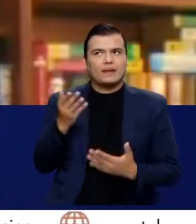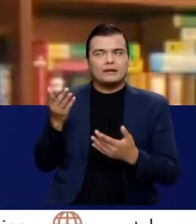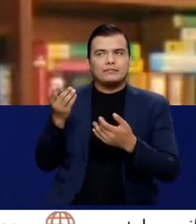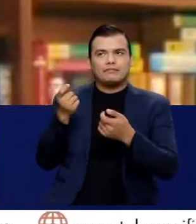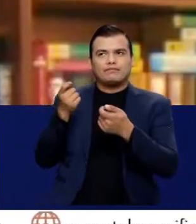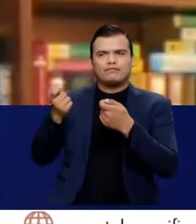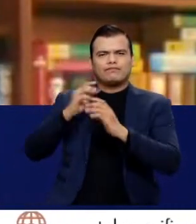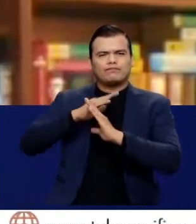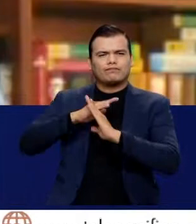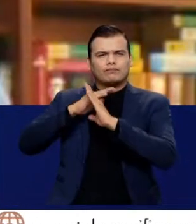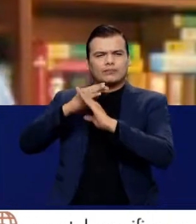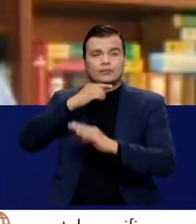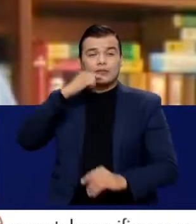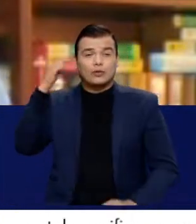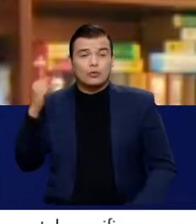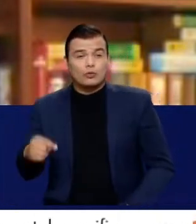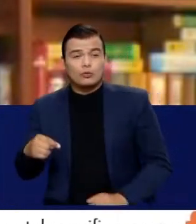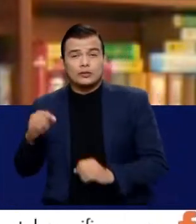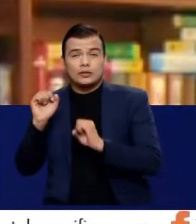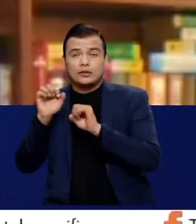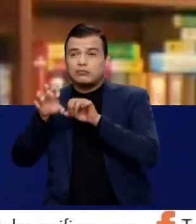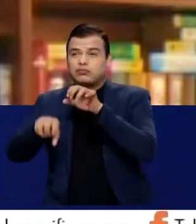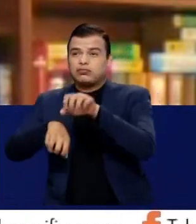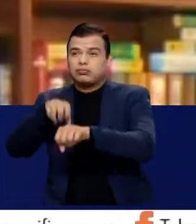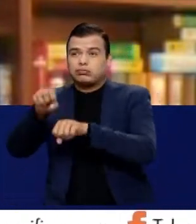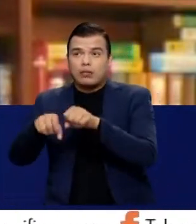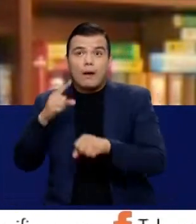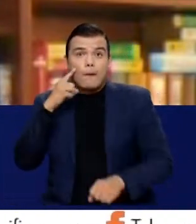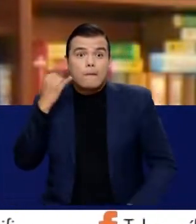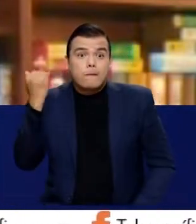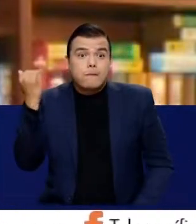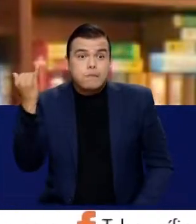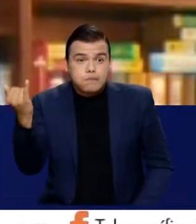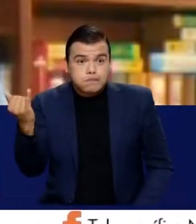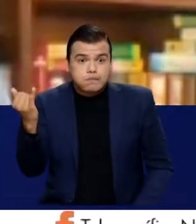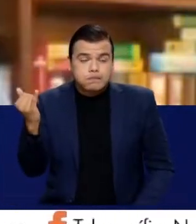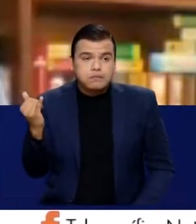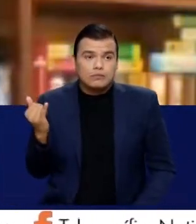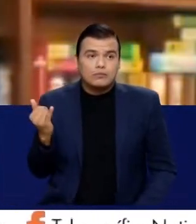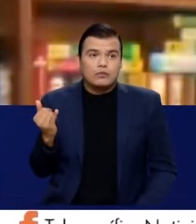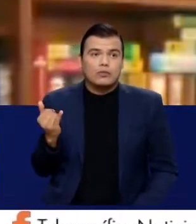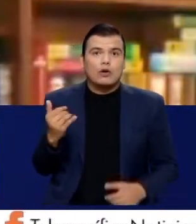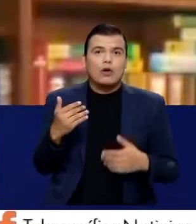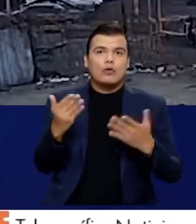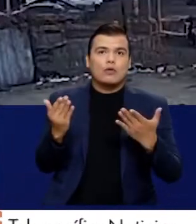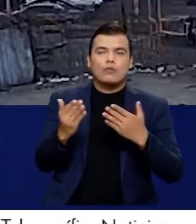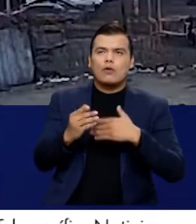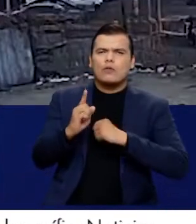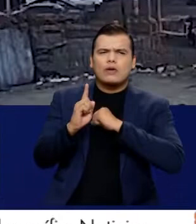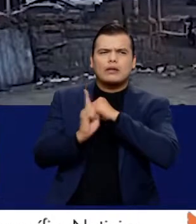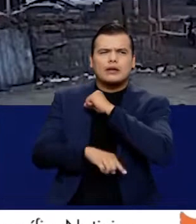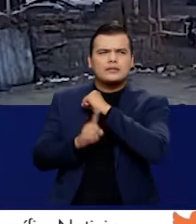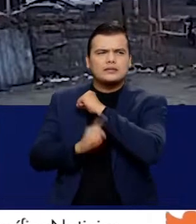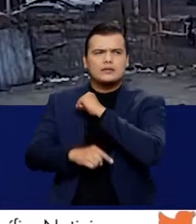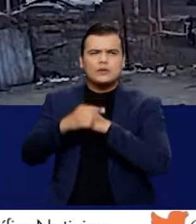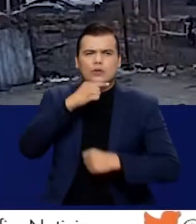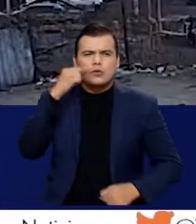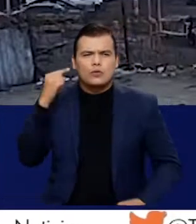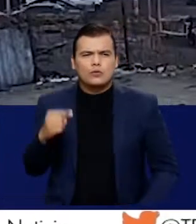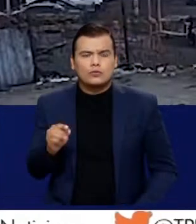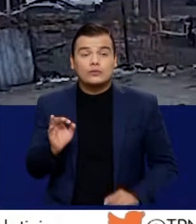vladimir putin comienza a avanzar más allá de lo que está haciendo en este momento a las sanciones económicas y las sanciones económicas